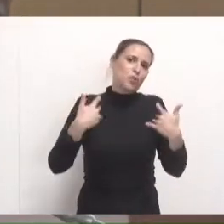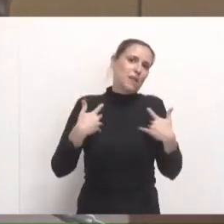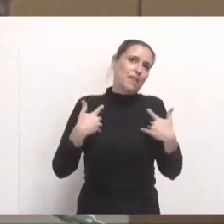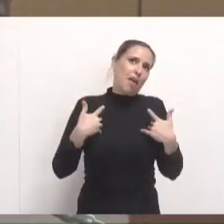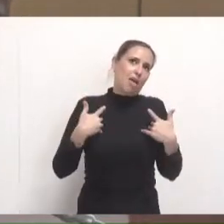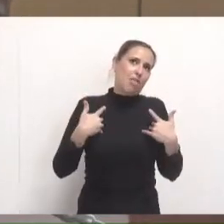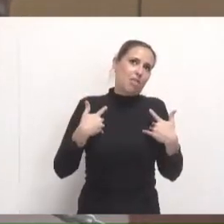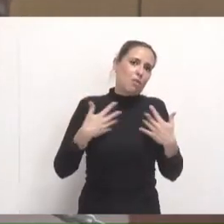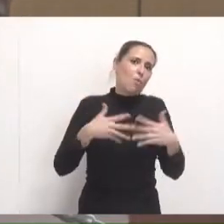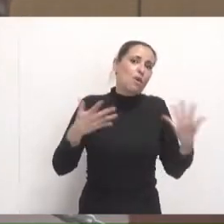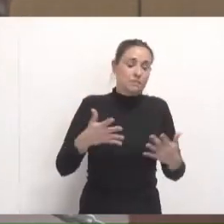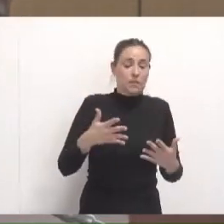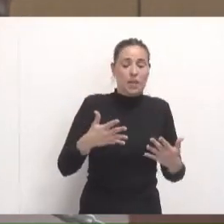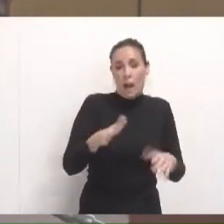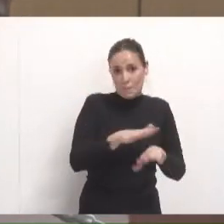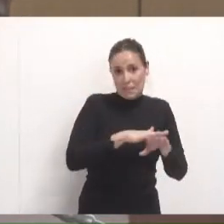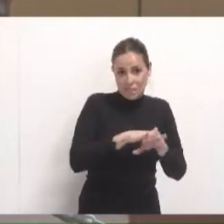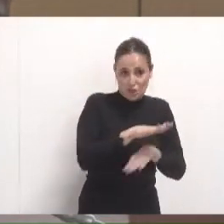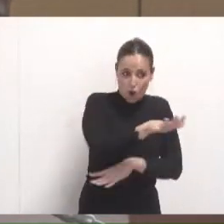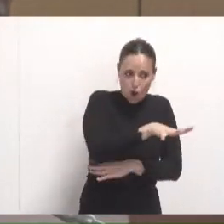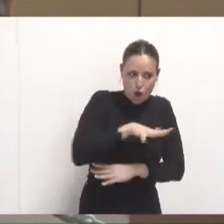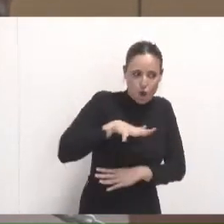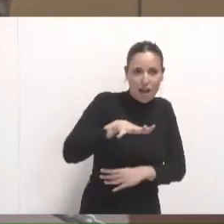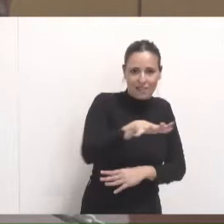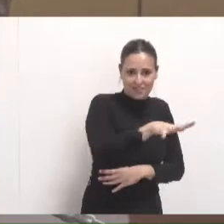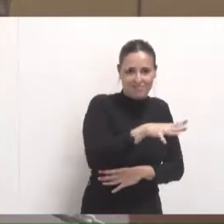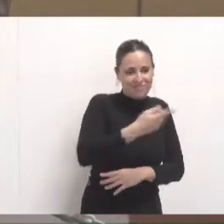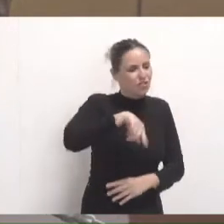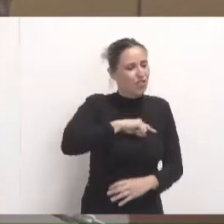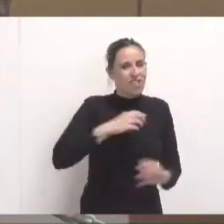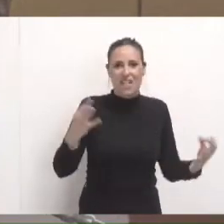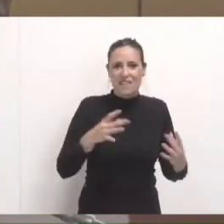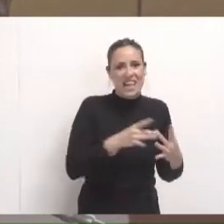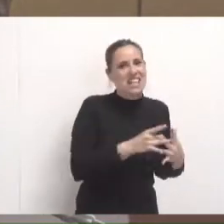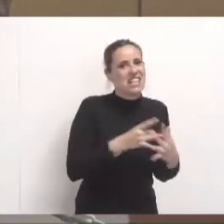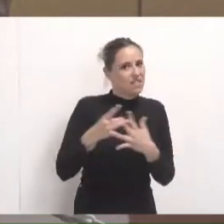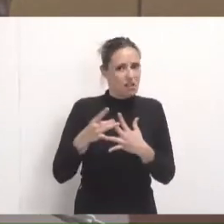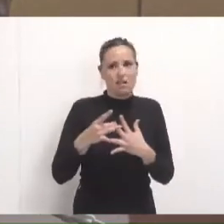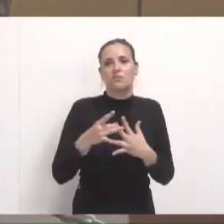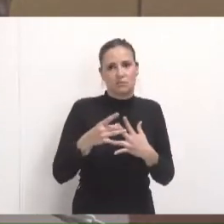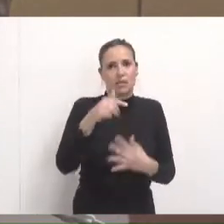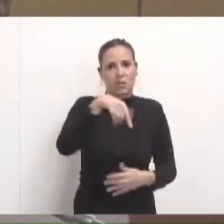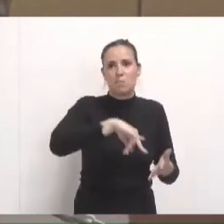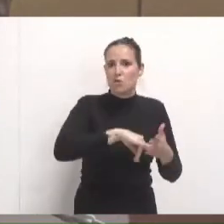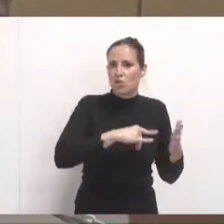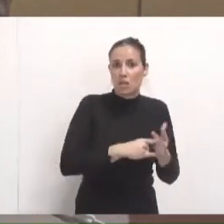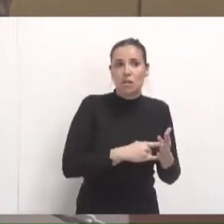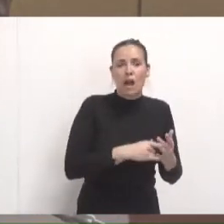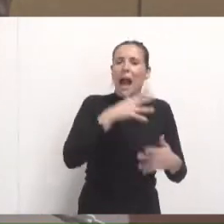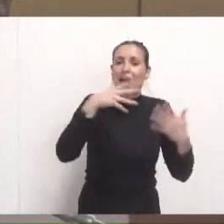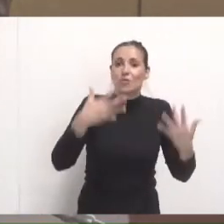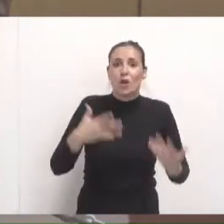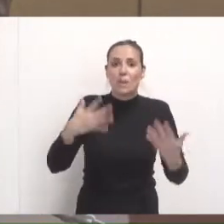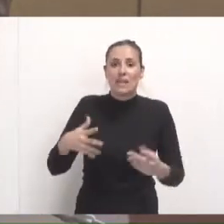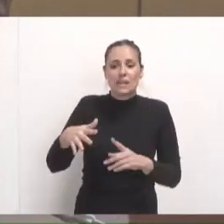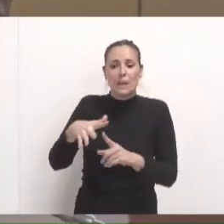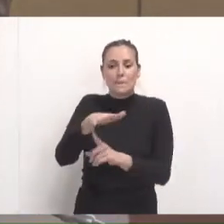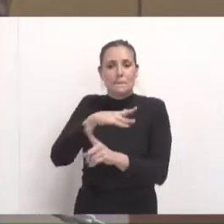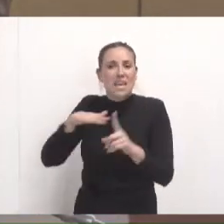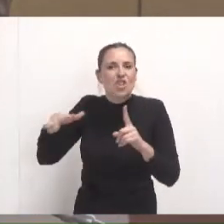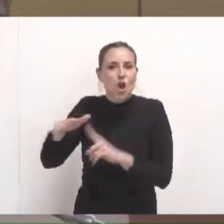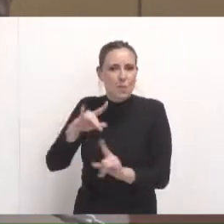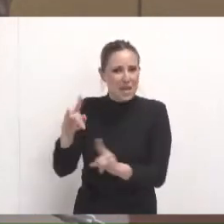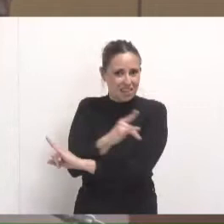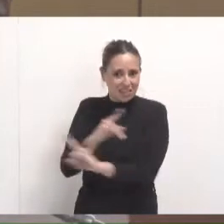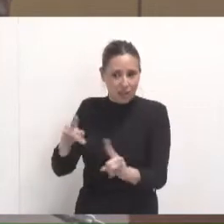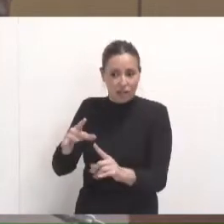como administración local también es liderar este proyecto. Sé que lo está liderando pues en este caso Medio Ambiente, pero no está